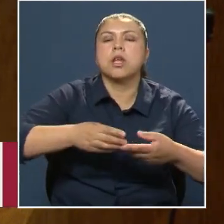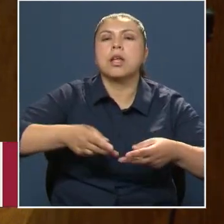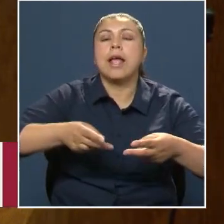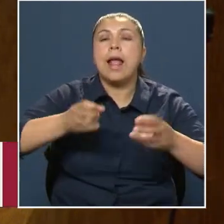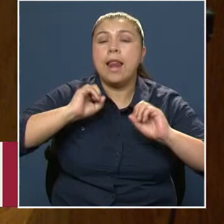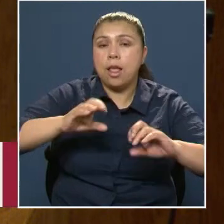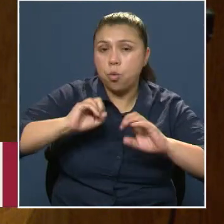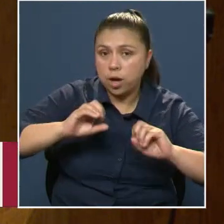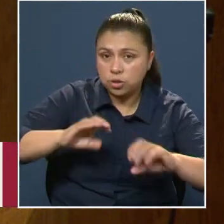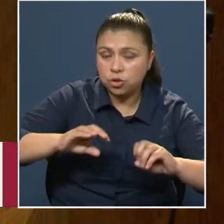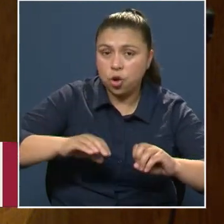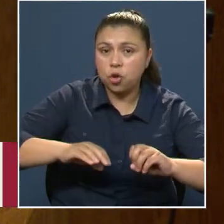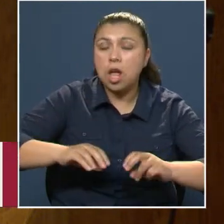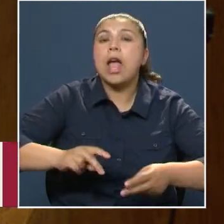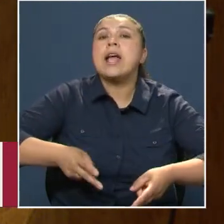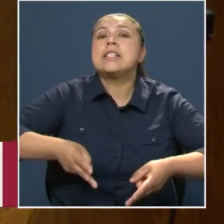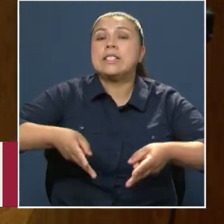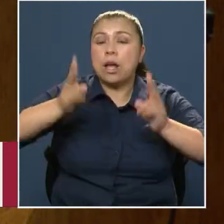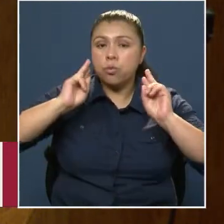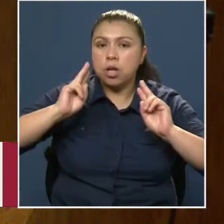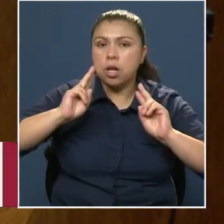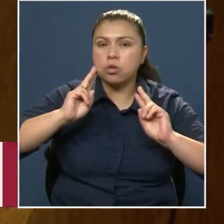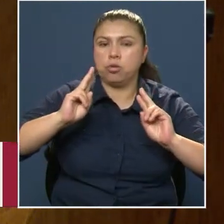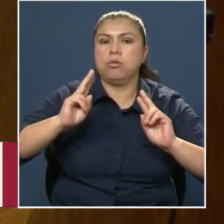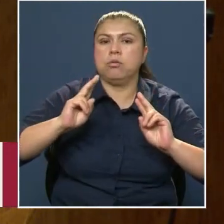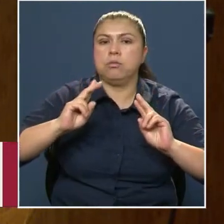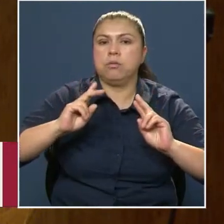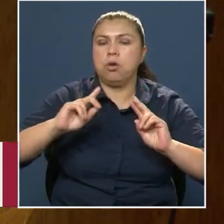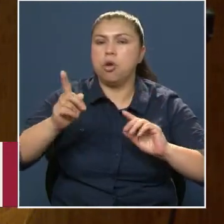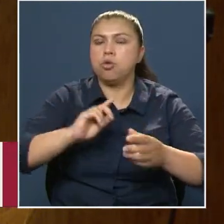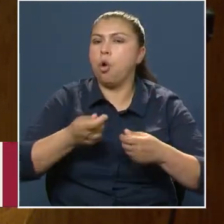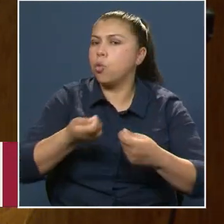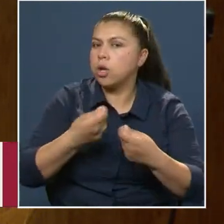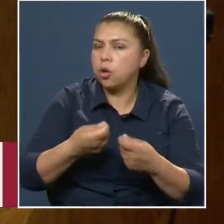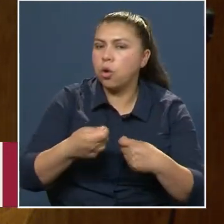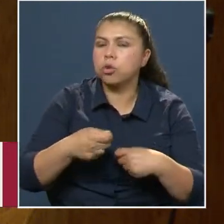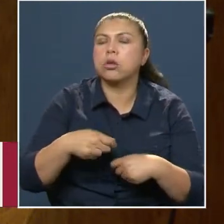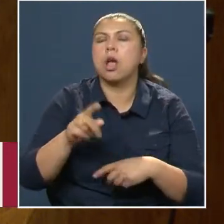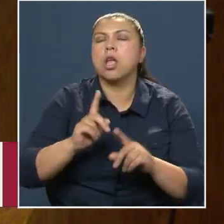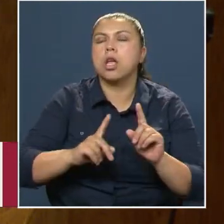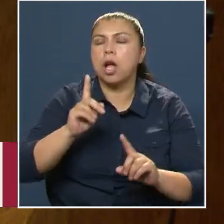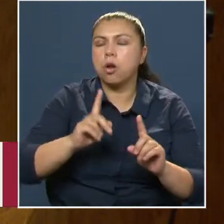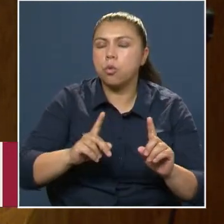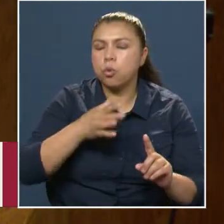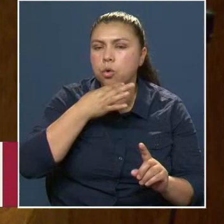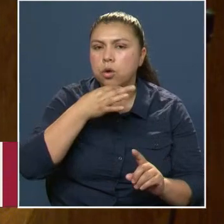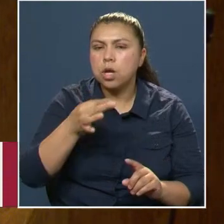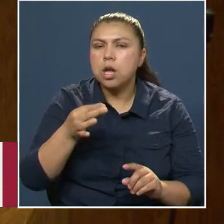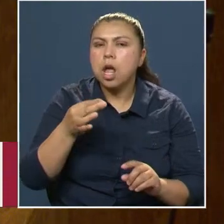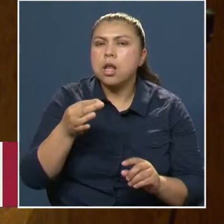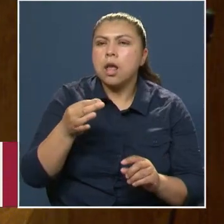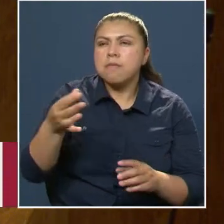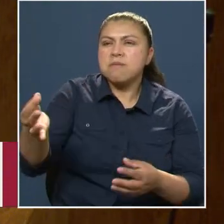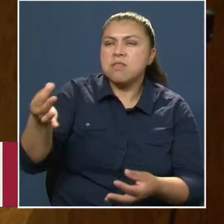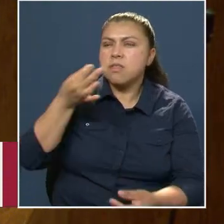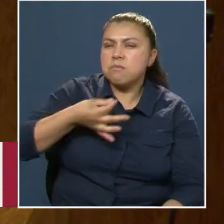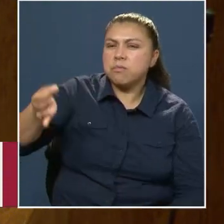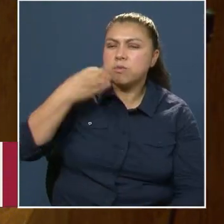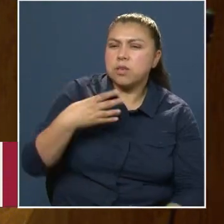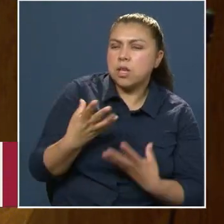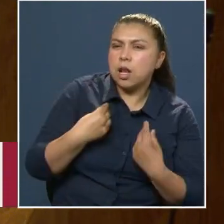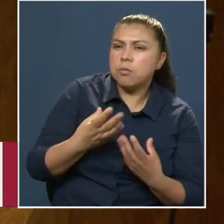Y significa ser rebeldes principalmente ante quienes nos quieren convencer que el miedo frente a los